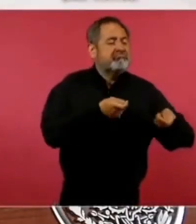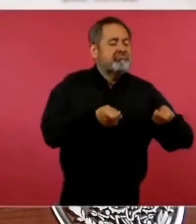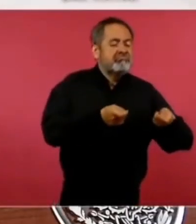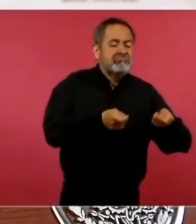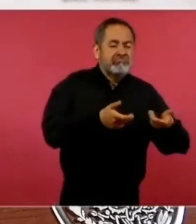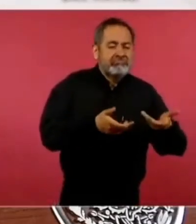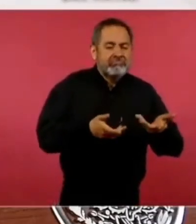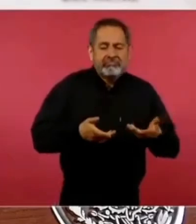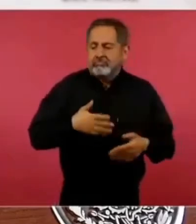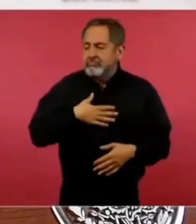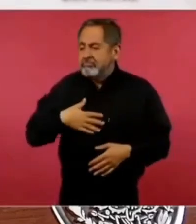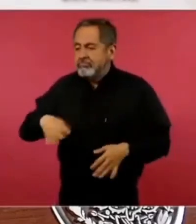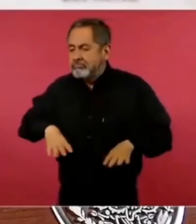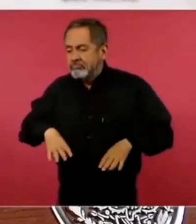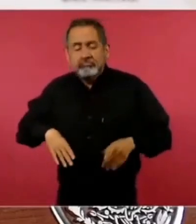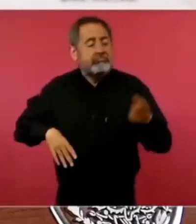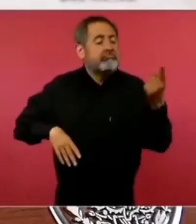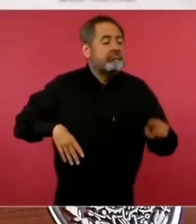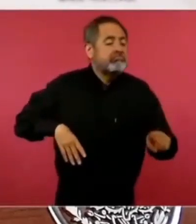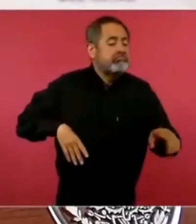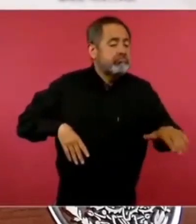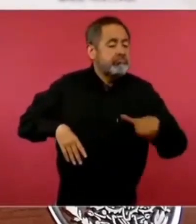de intereses.